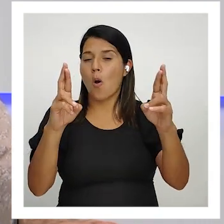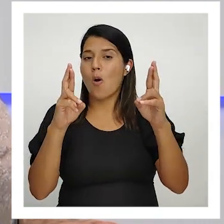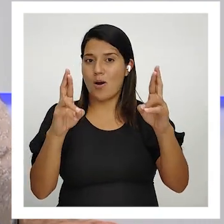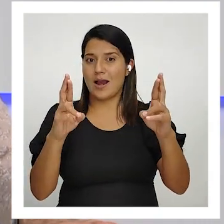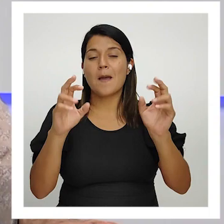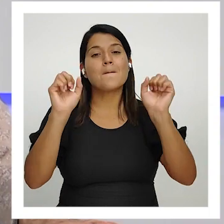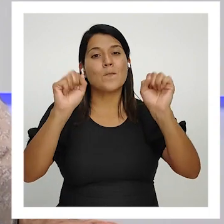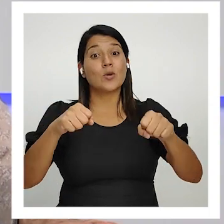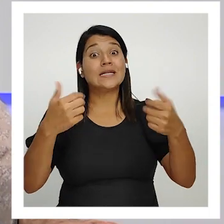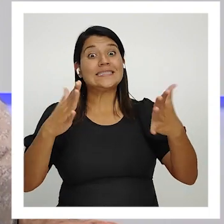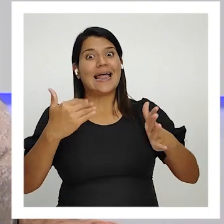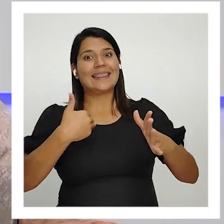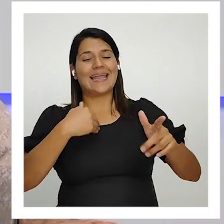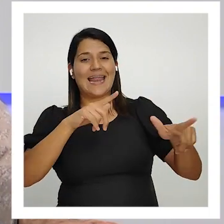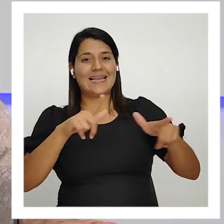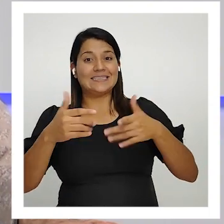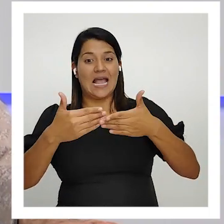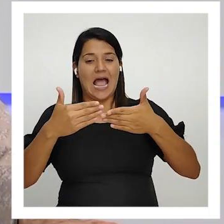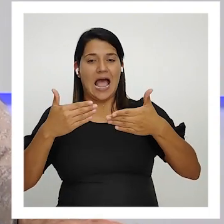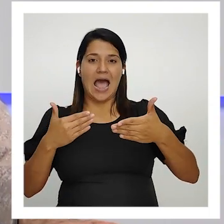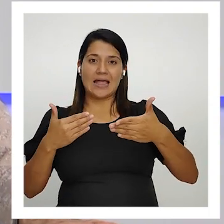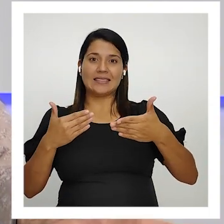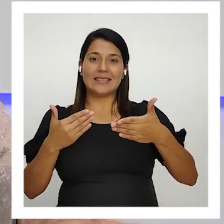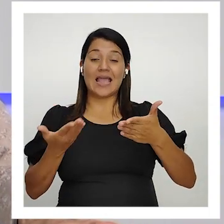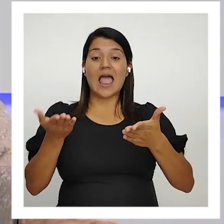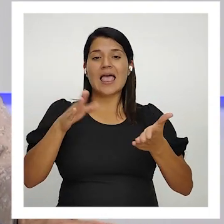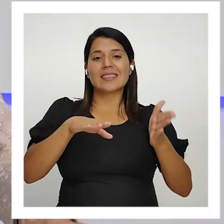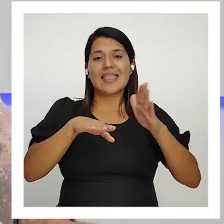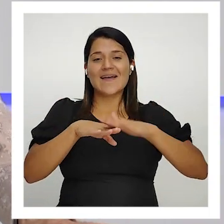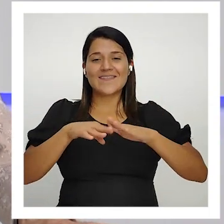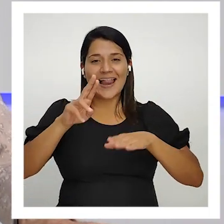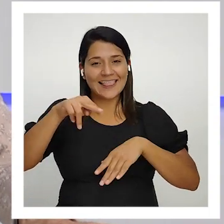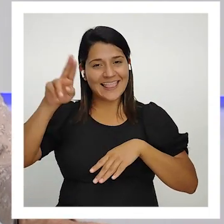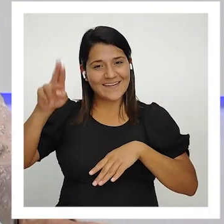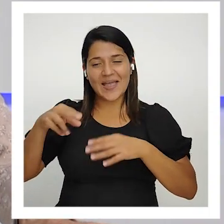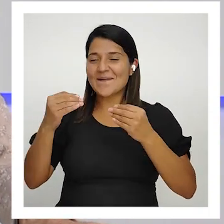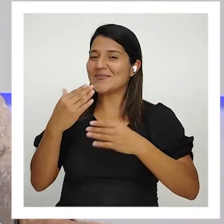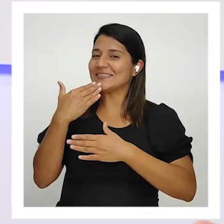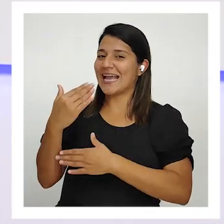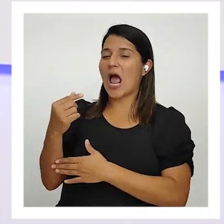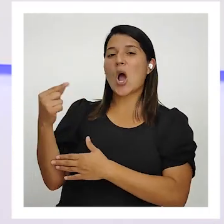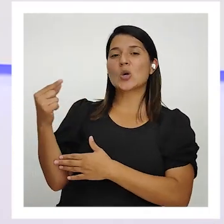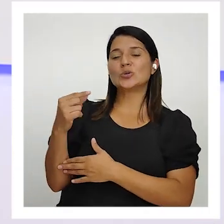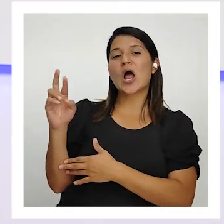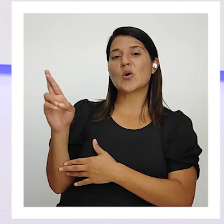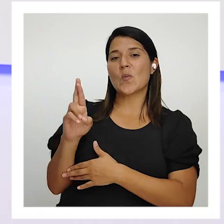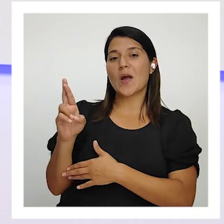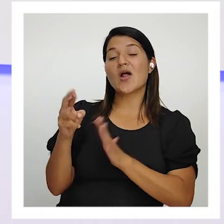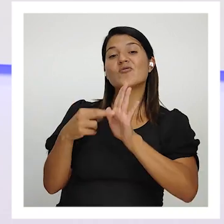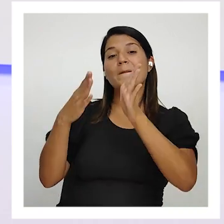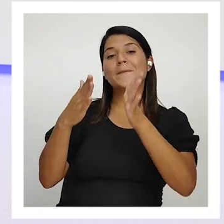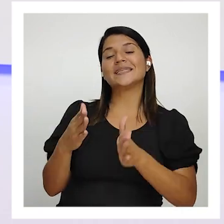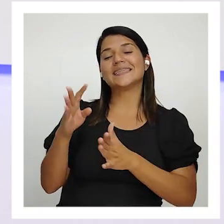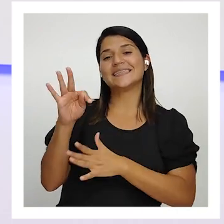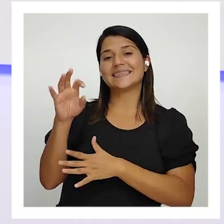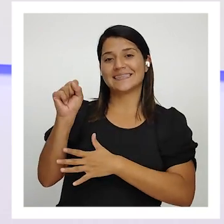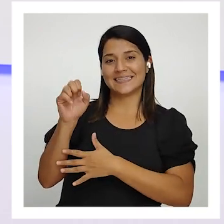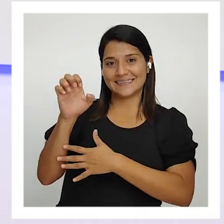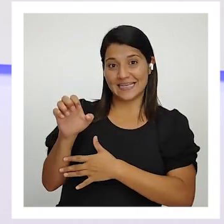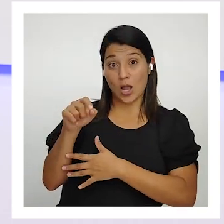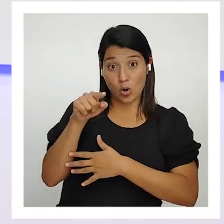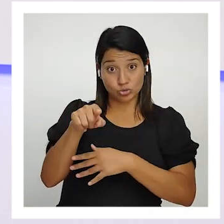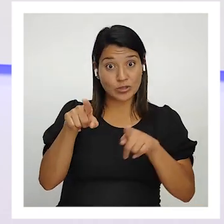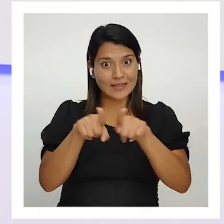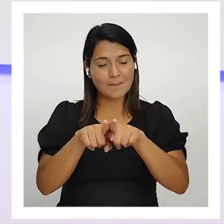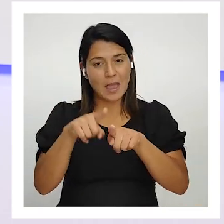idealmente, tenerlo acabado antes del tamal de Navidad. Muchas gracias a don Gustavo Román, vocero del Tribunal Supremo de